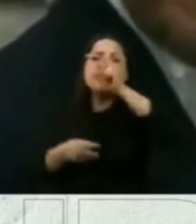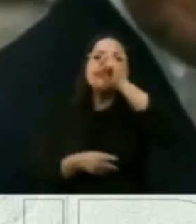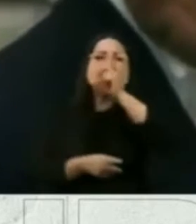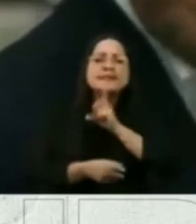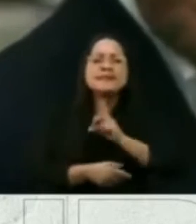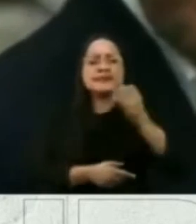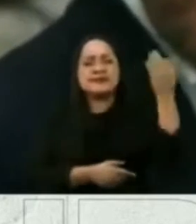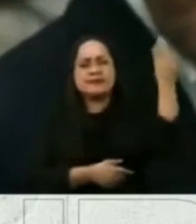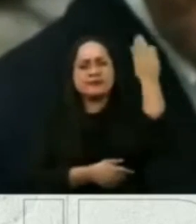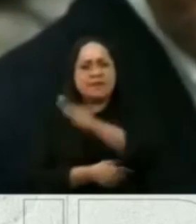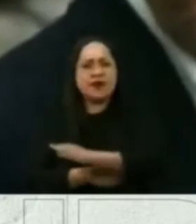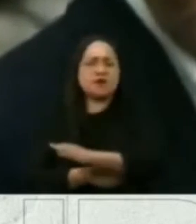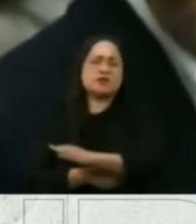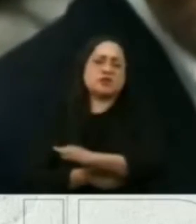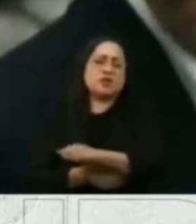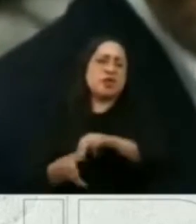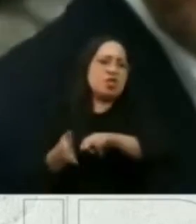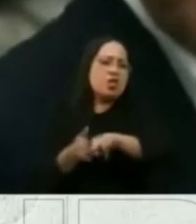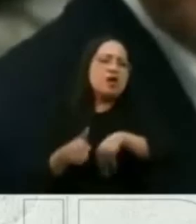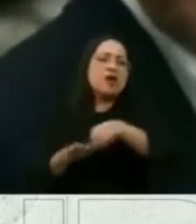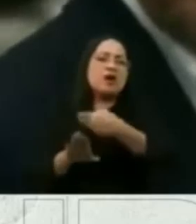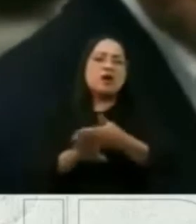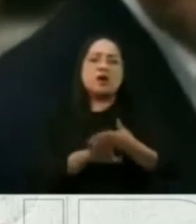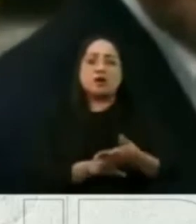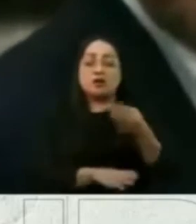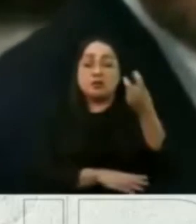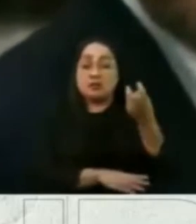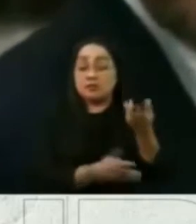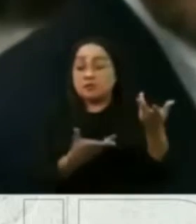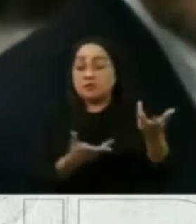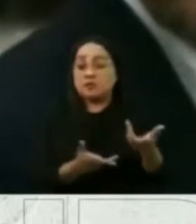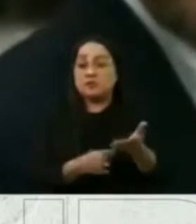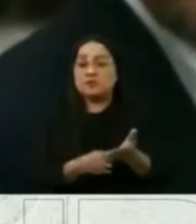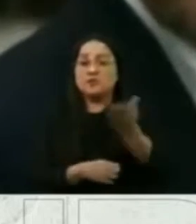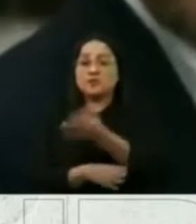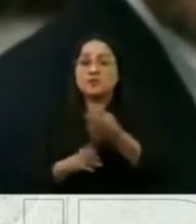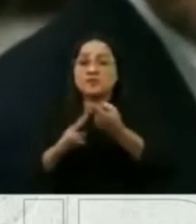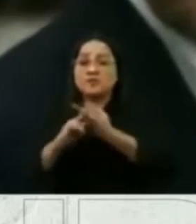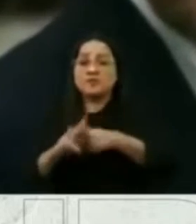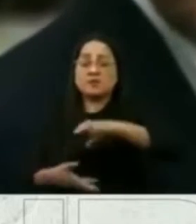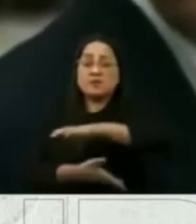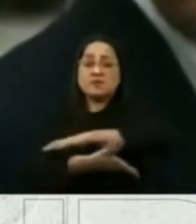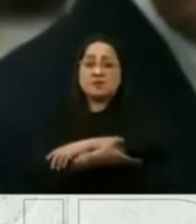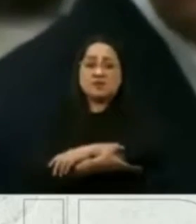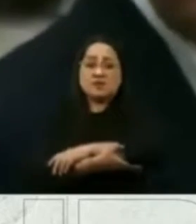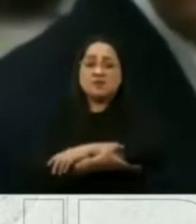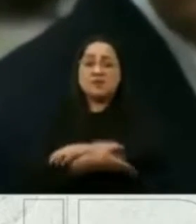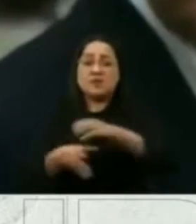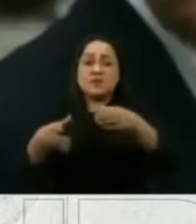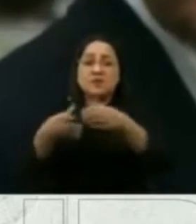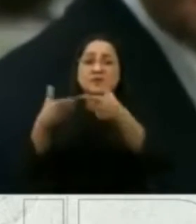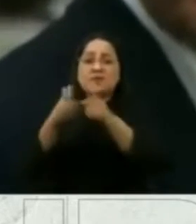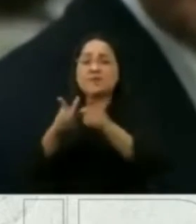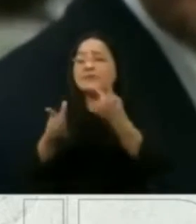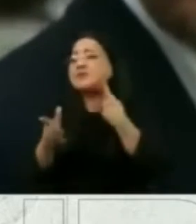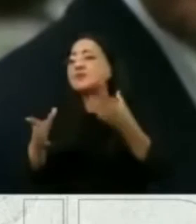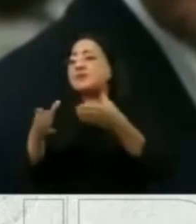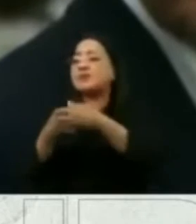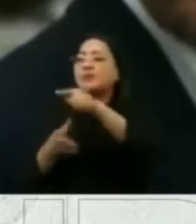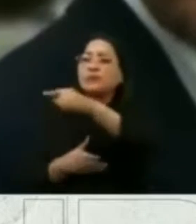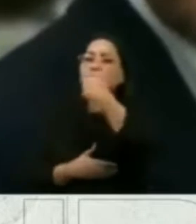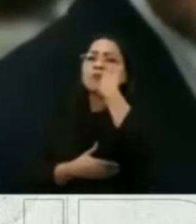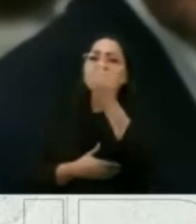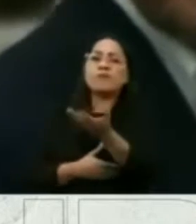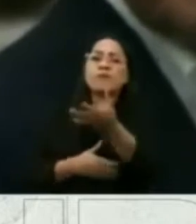calumnias en las que basaron su estrategia electoral, que empieza con una coalición electoral impresentable, que ofreció un